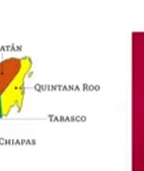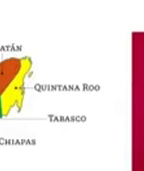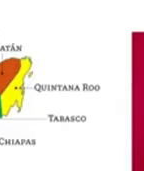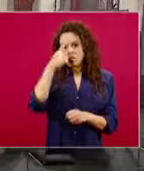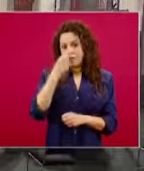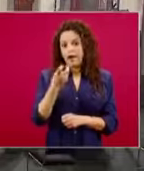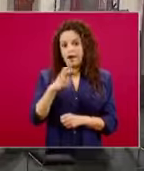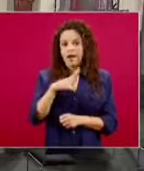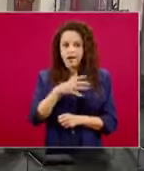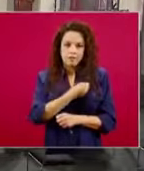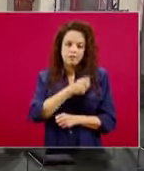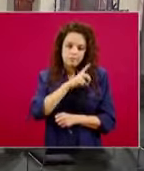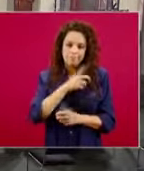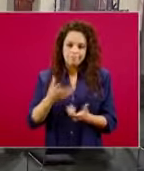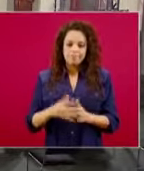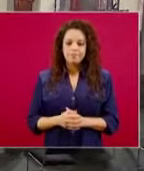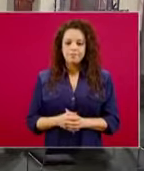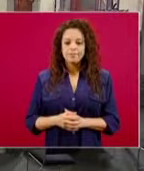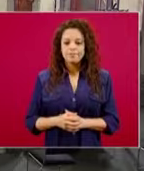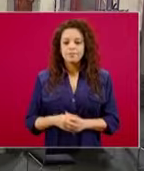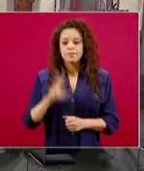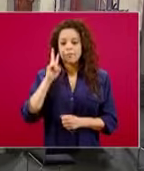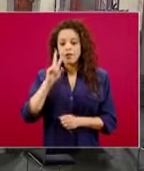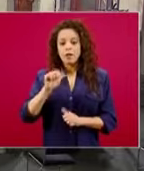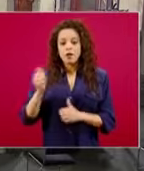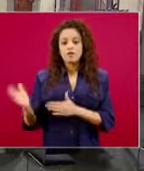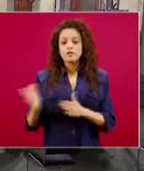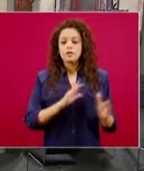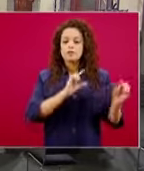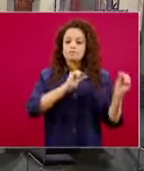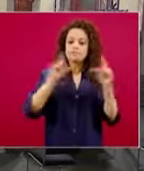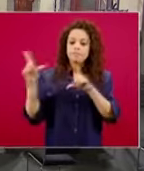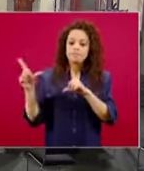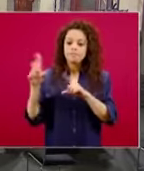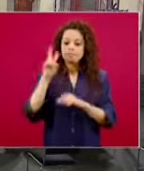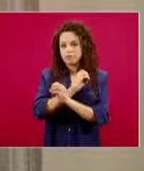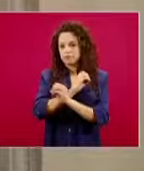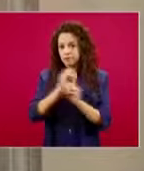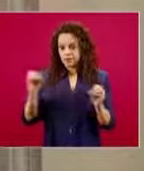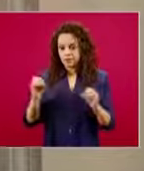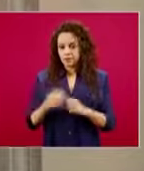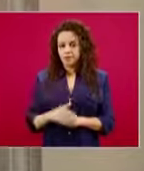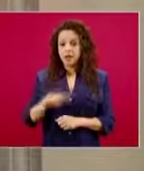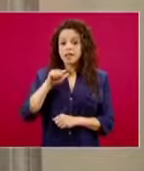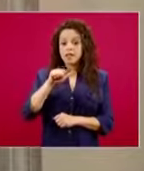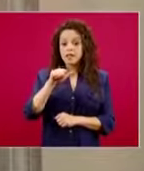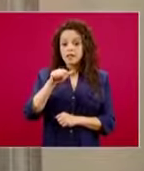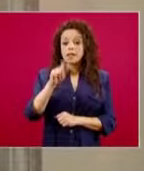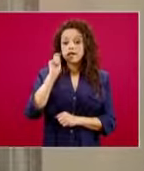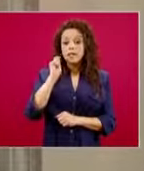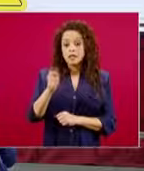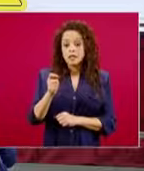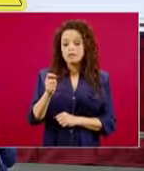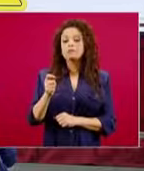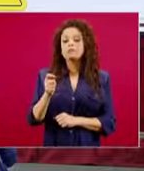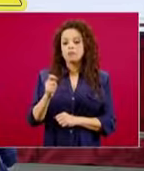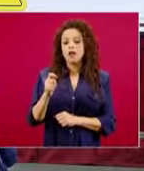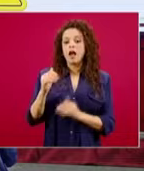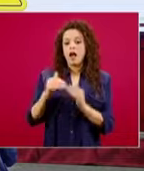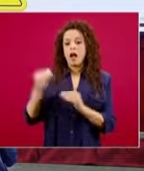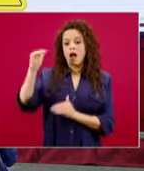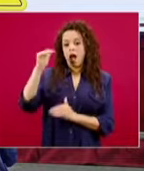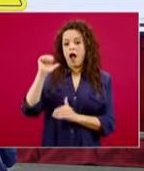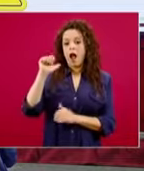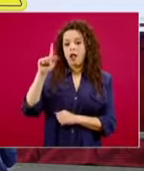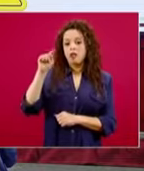semáforo epidemiológico federal tras varias semanas en color naranja el director de promoción de la salud ricardo cortez alcalá